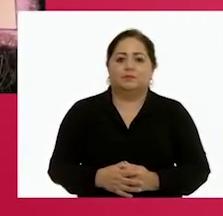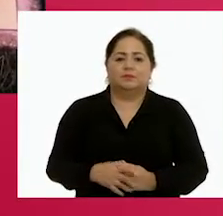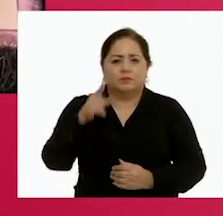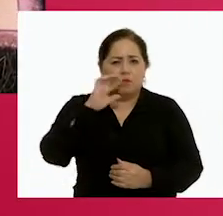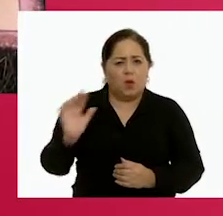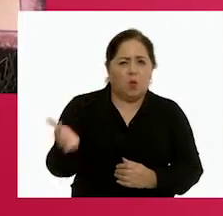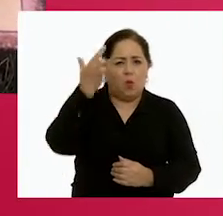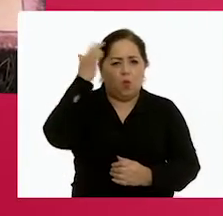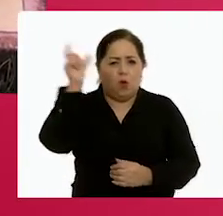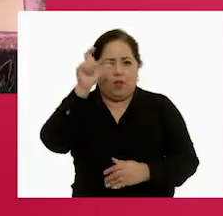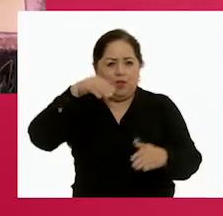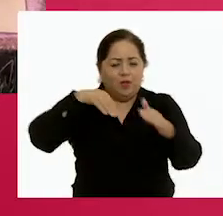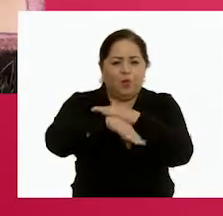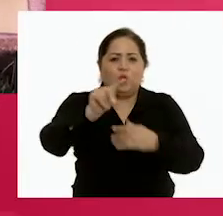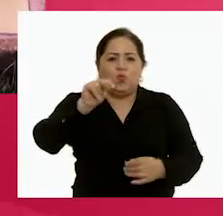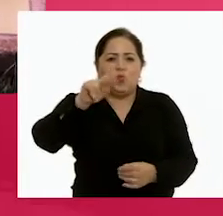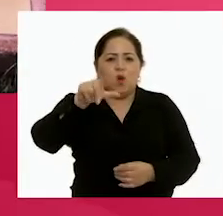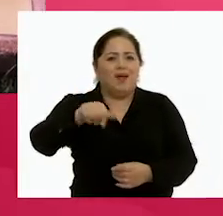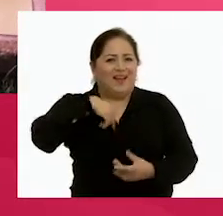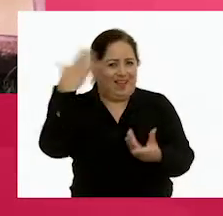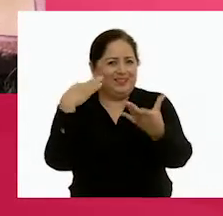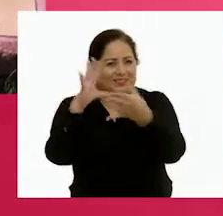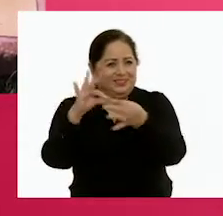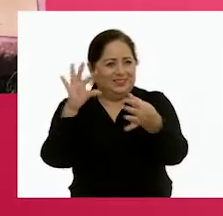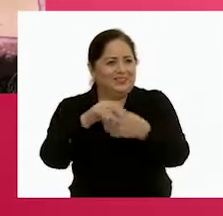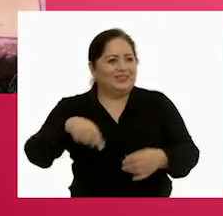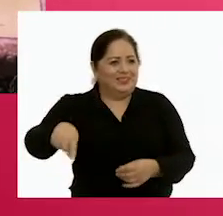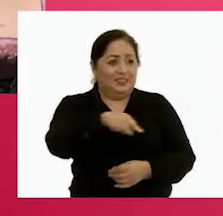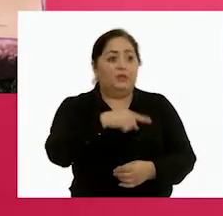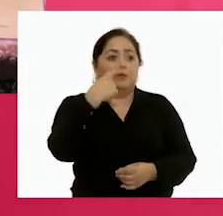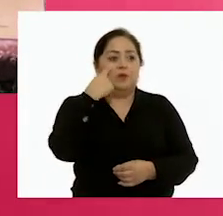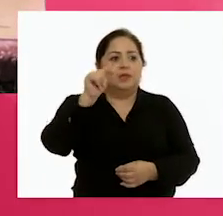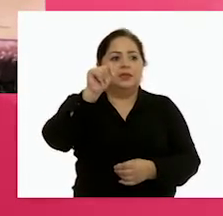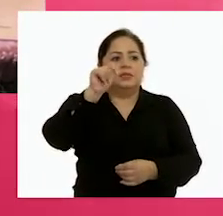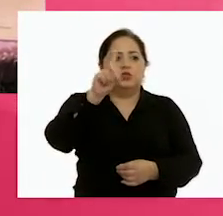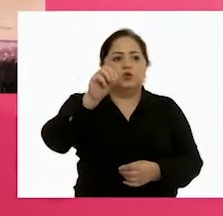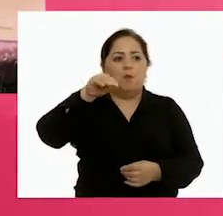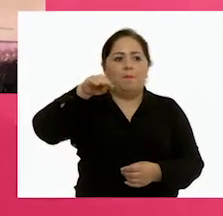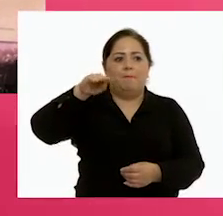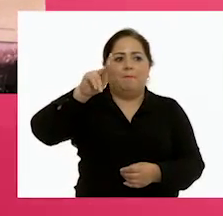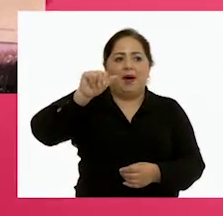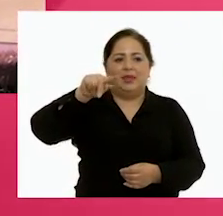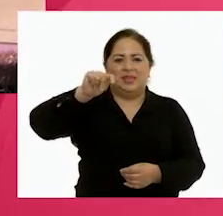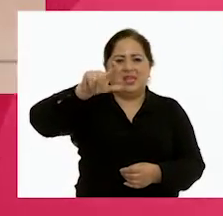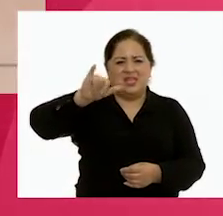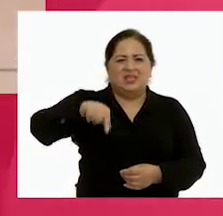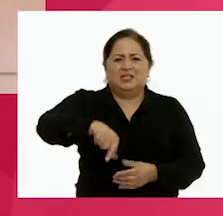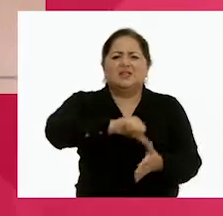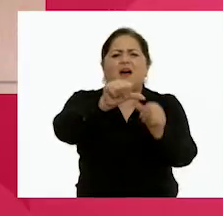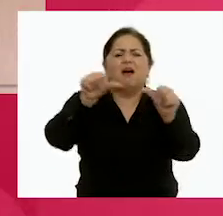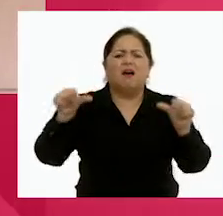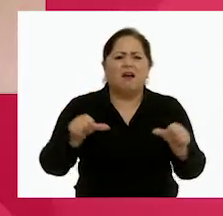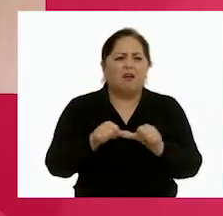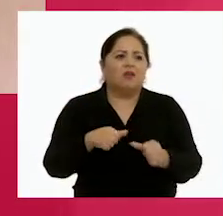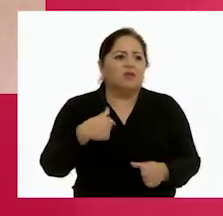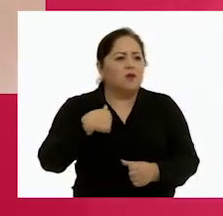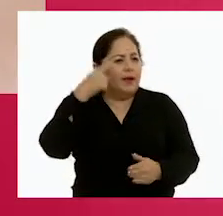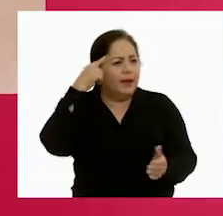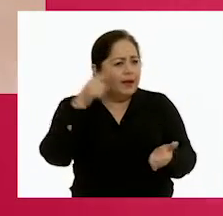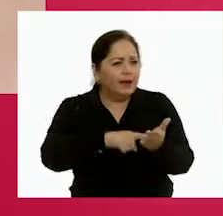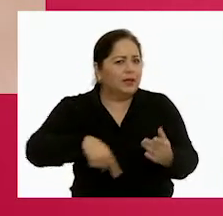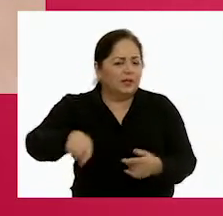¿Recuerdan que cuando ingresamos a Tula Grande les comentamos que había un zompantli? Bueno, pues ya estamos justamente aquí en esta área y bueno, yo creo que